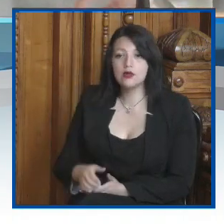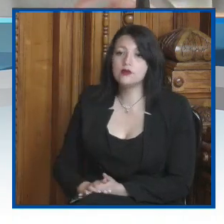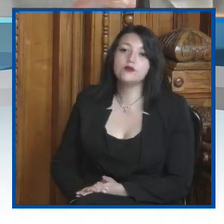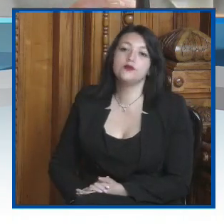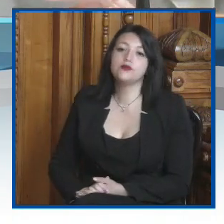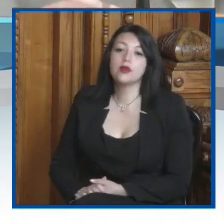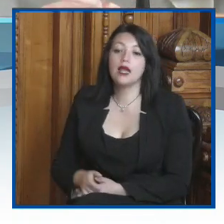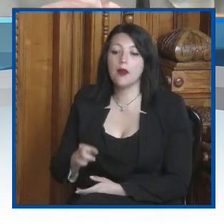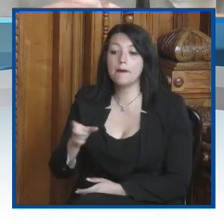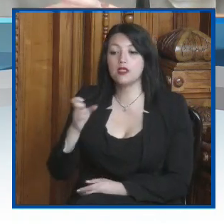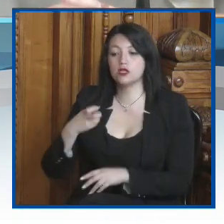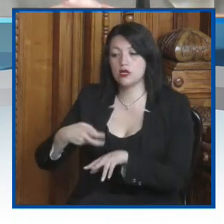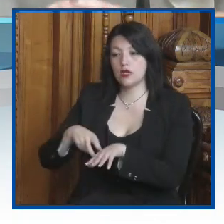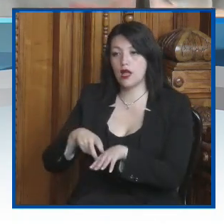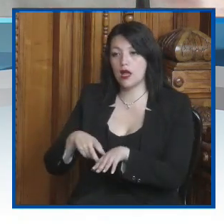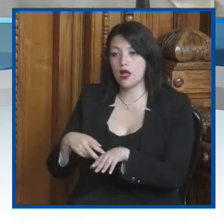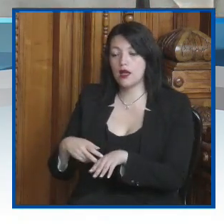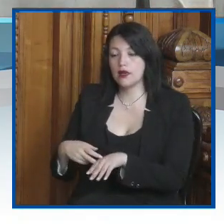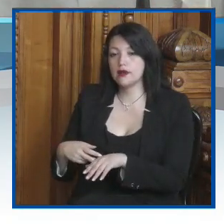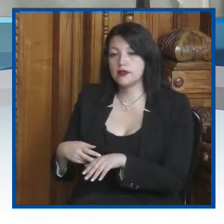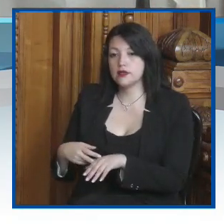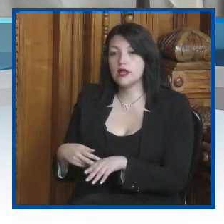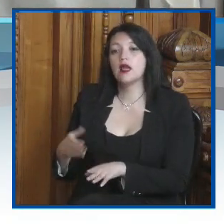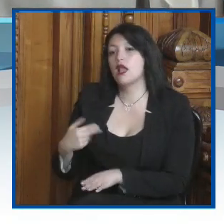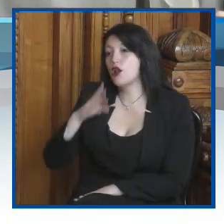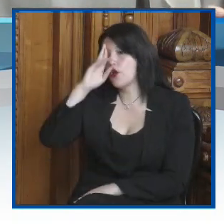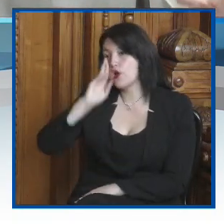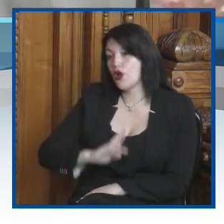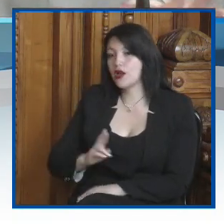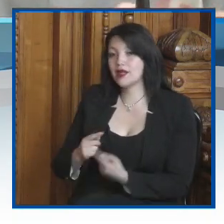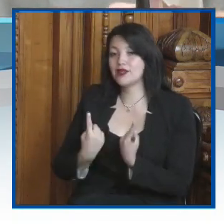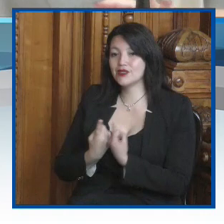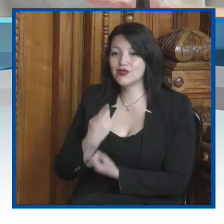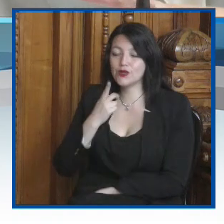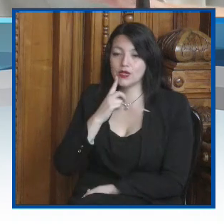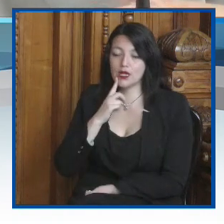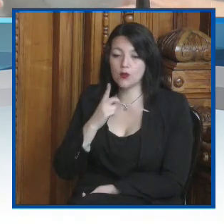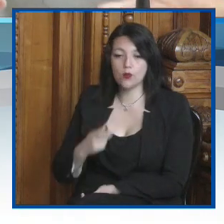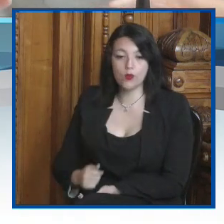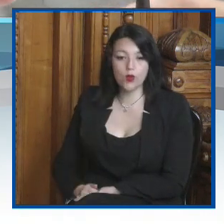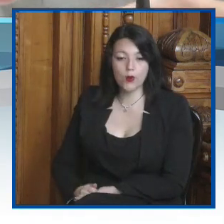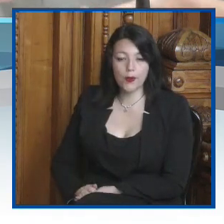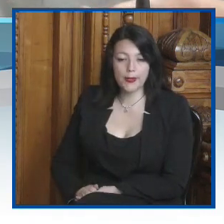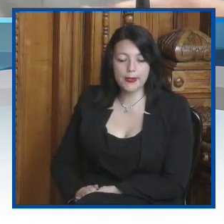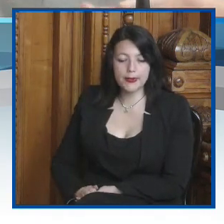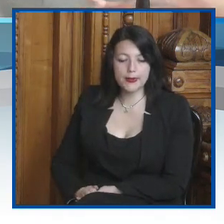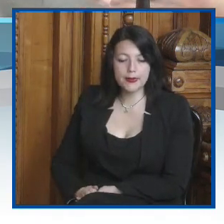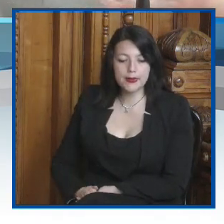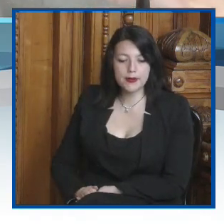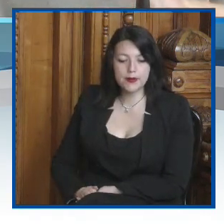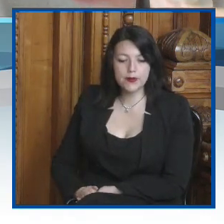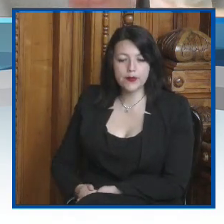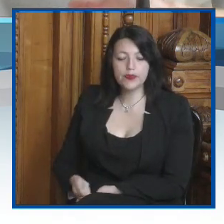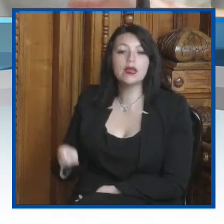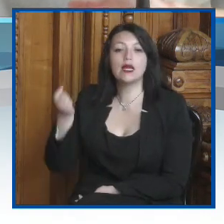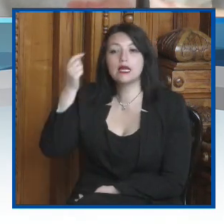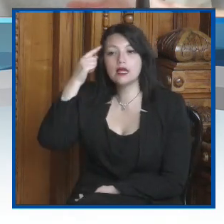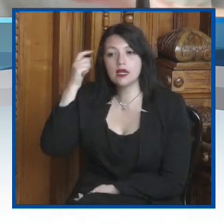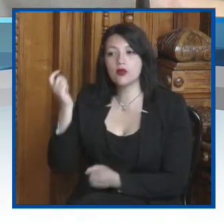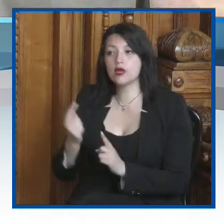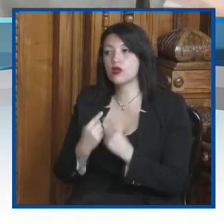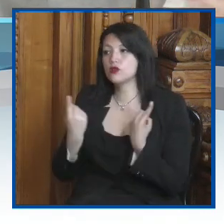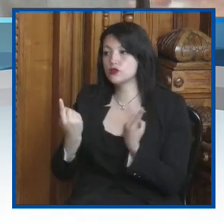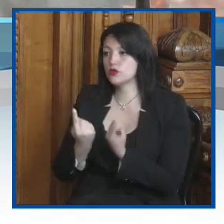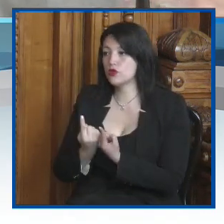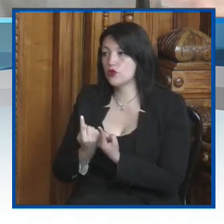atrás del papel que tenemos o del legajo que tenemos en la computadora. Entonces, creo que en eso tenemos que